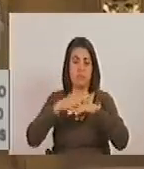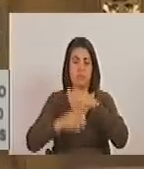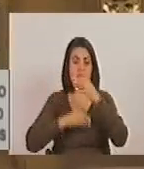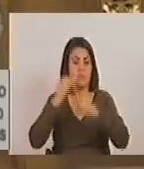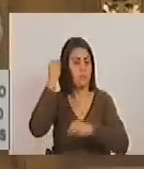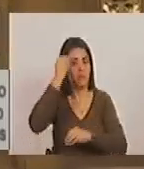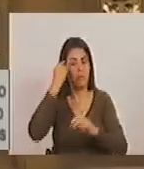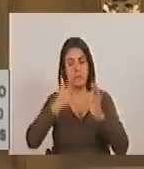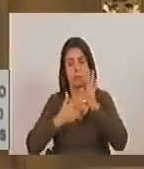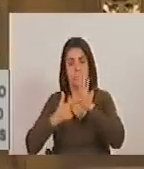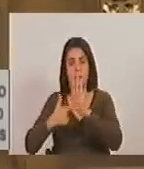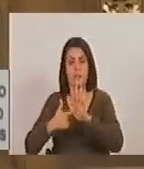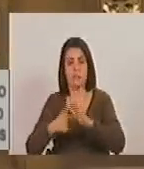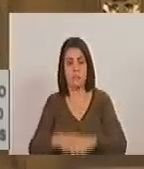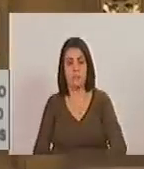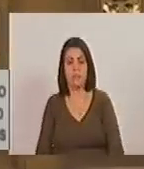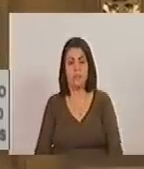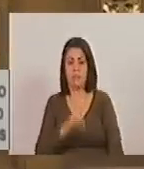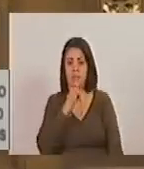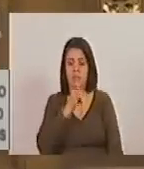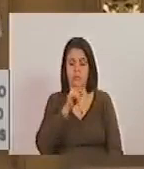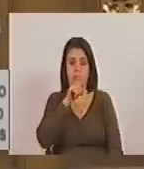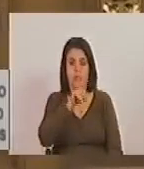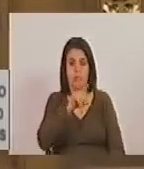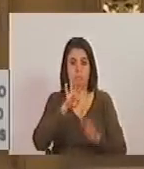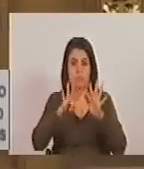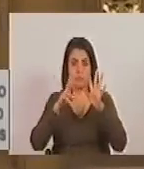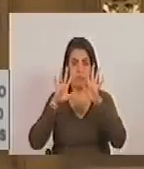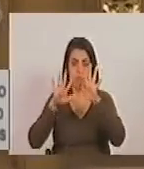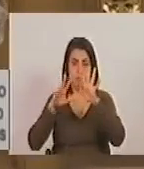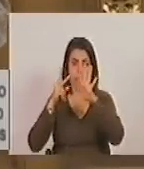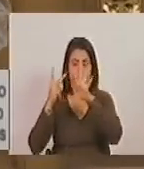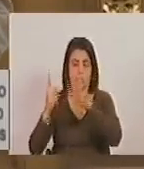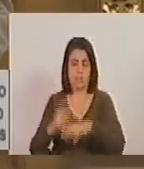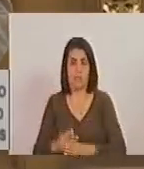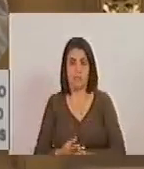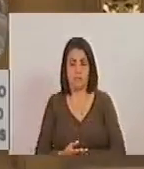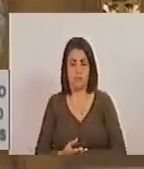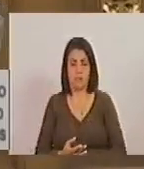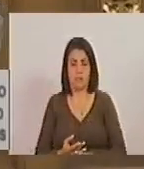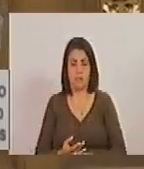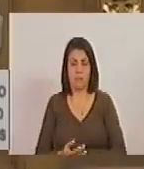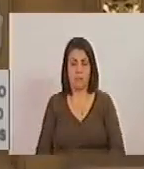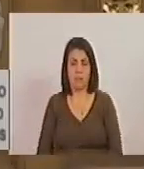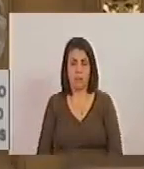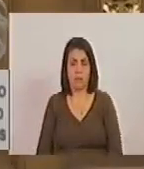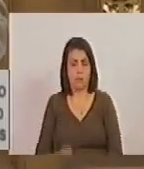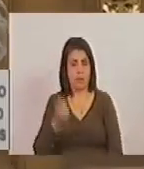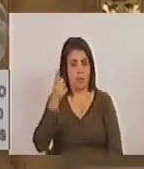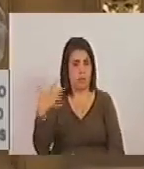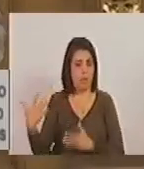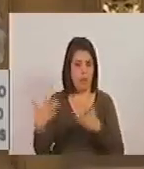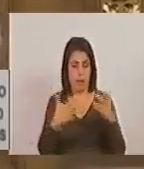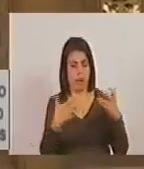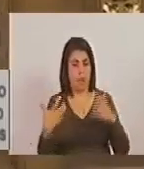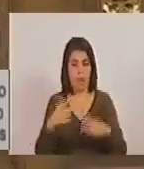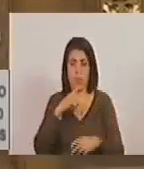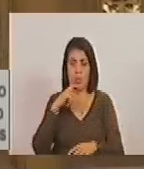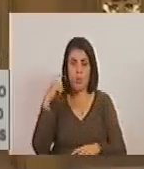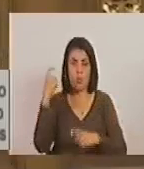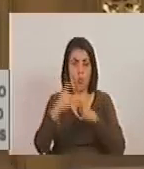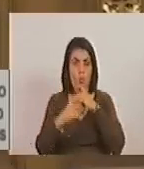estamos presentando. Decía Gramsci en un documento de 1917, en plena Primera Gran Guerra, decía: odio a